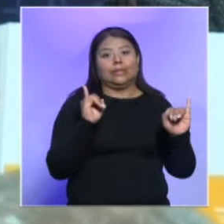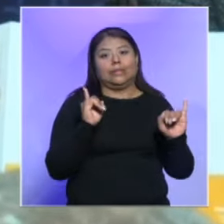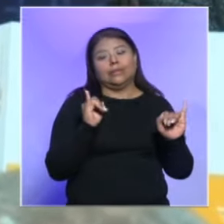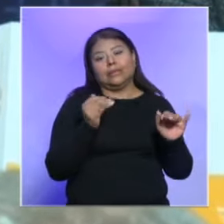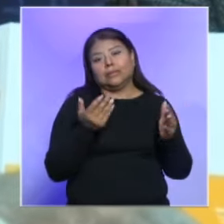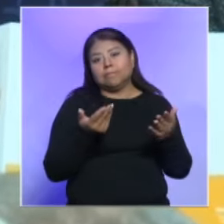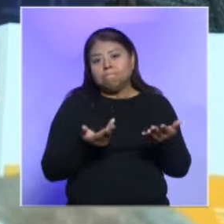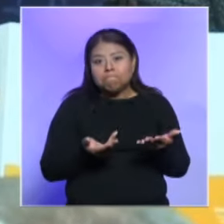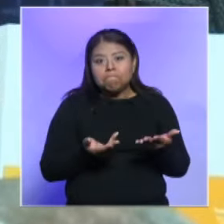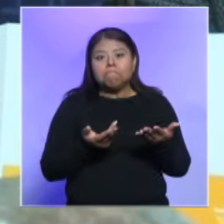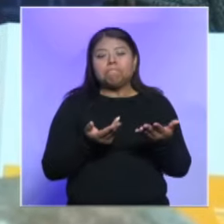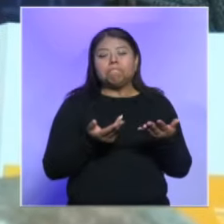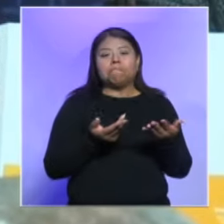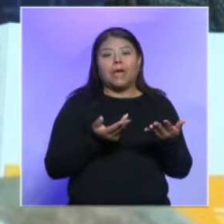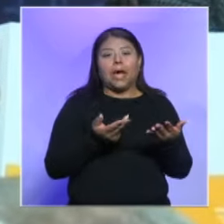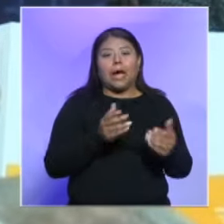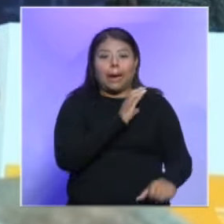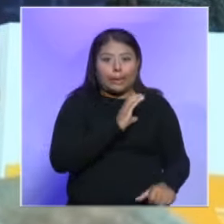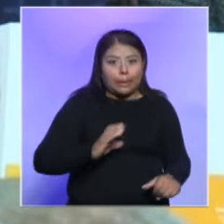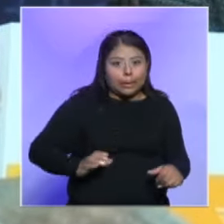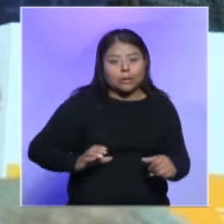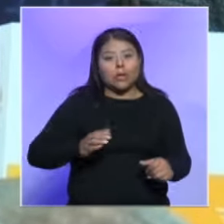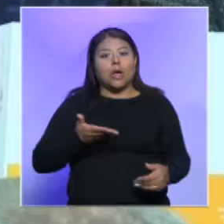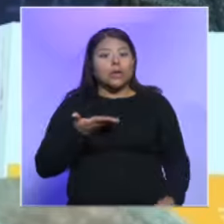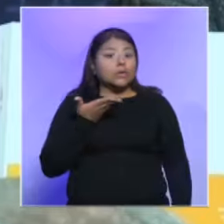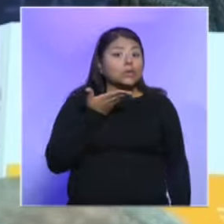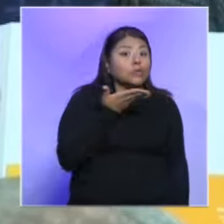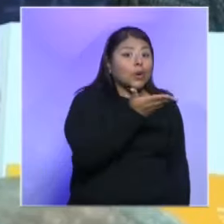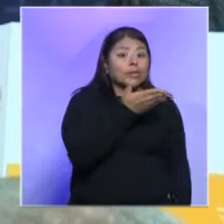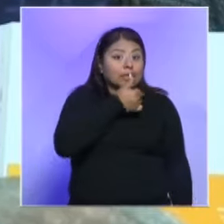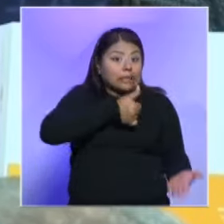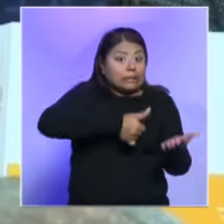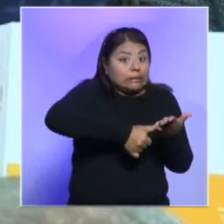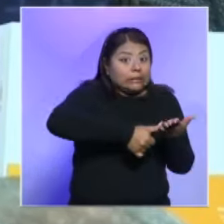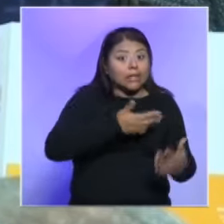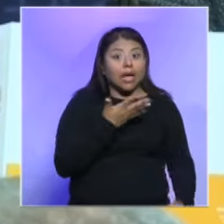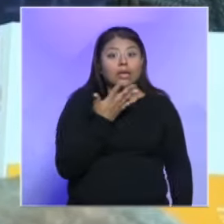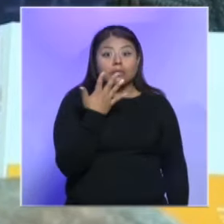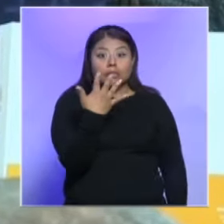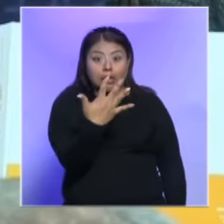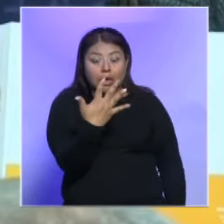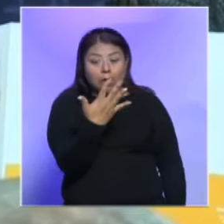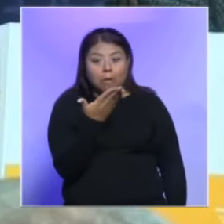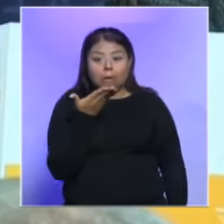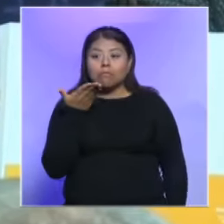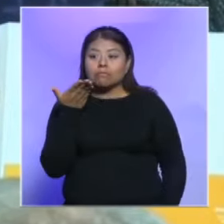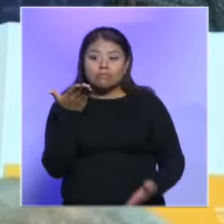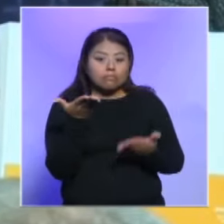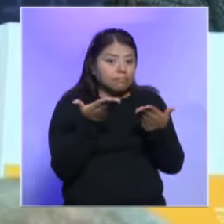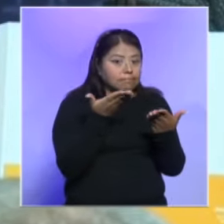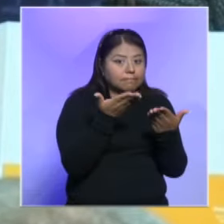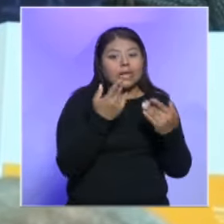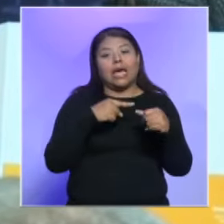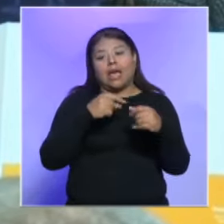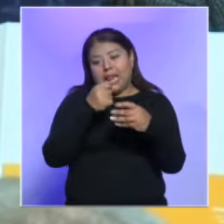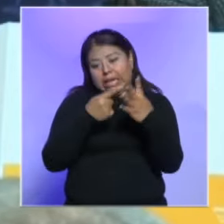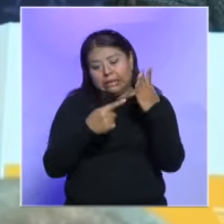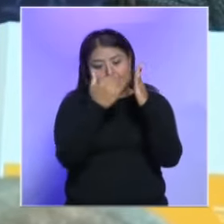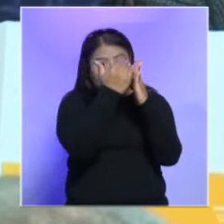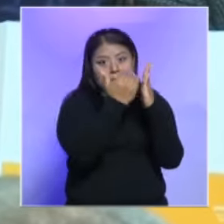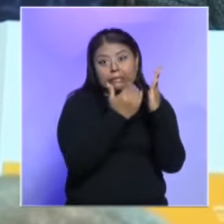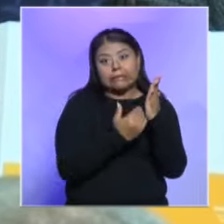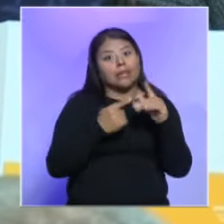que se exigen 5 cartas, que cada convocatoria, cada poder exige requisitos distintos,